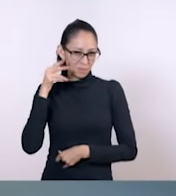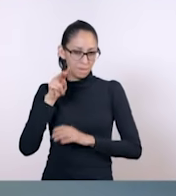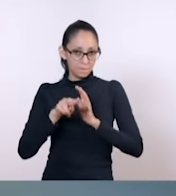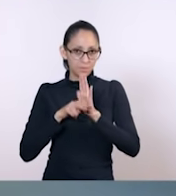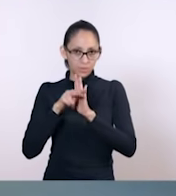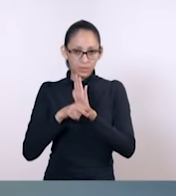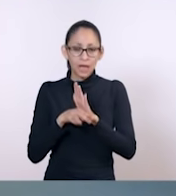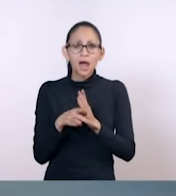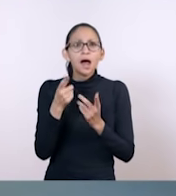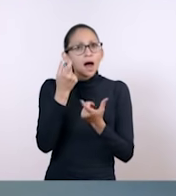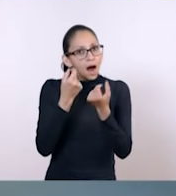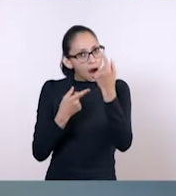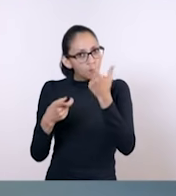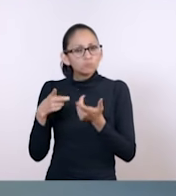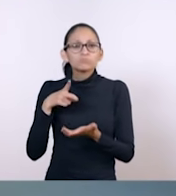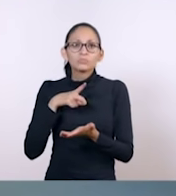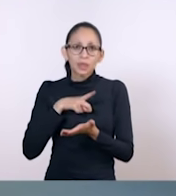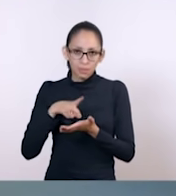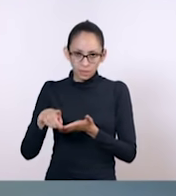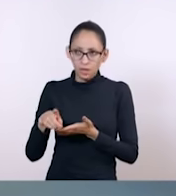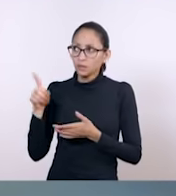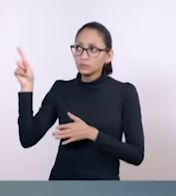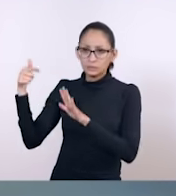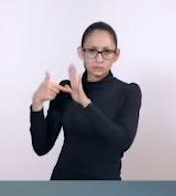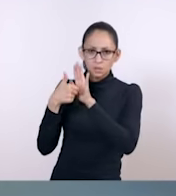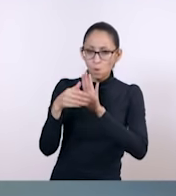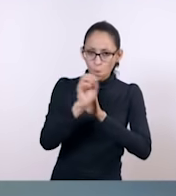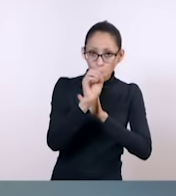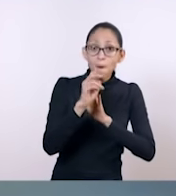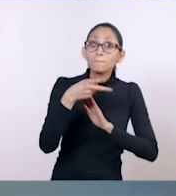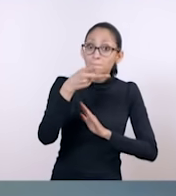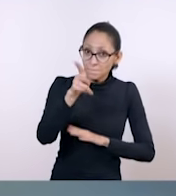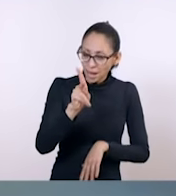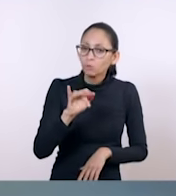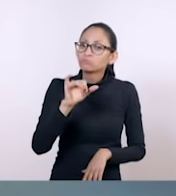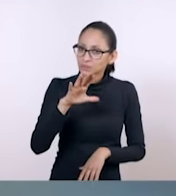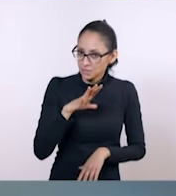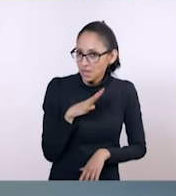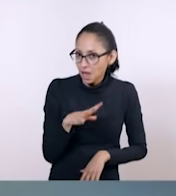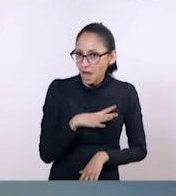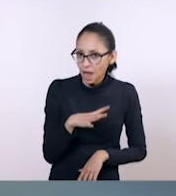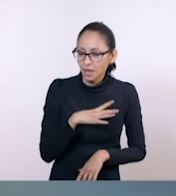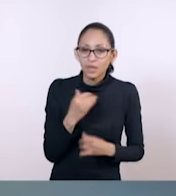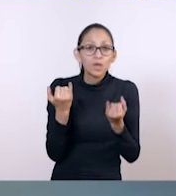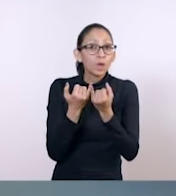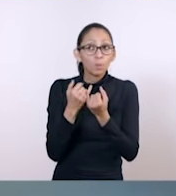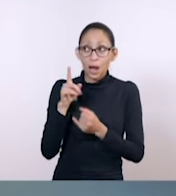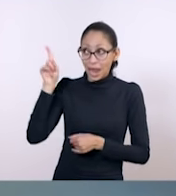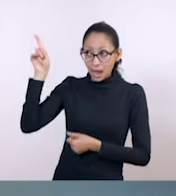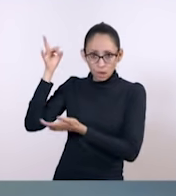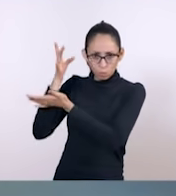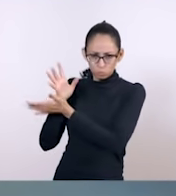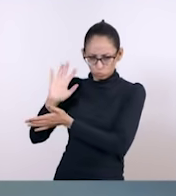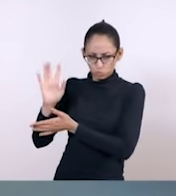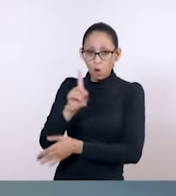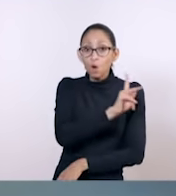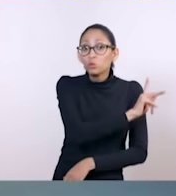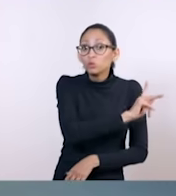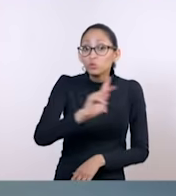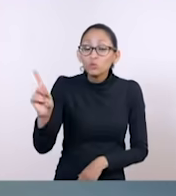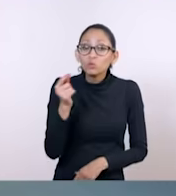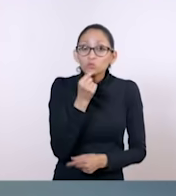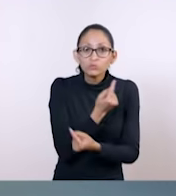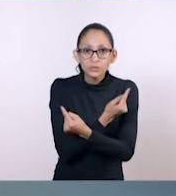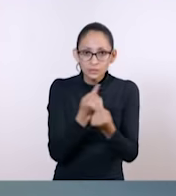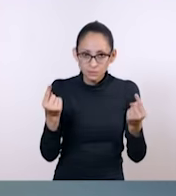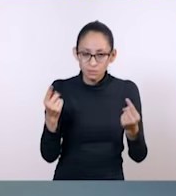Jonathan. Hay algunos derechos que no se mostraron, pero que debemos saber que Ana Gabriela, al igual que todas las niñas y los niños